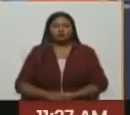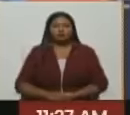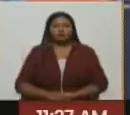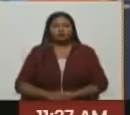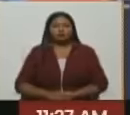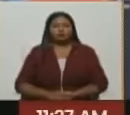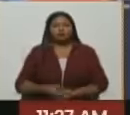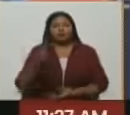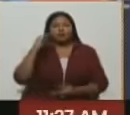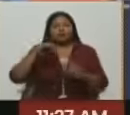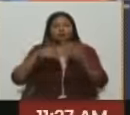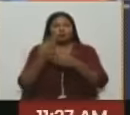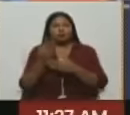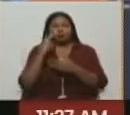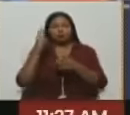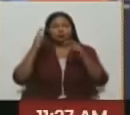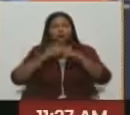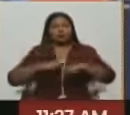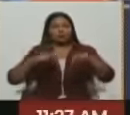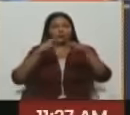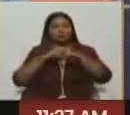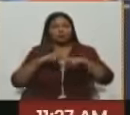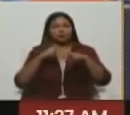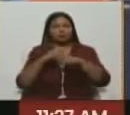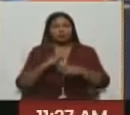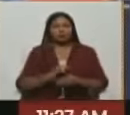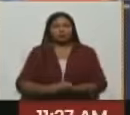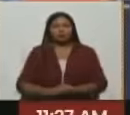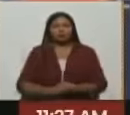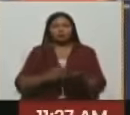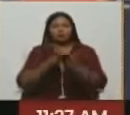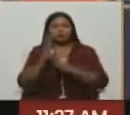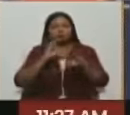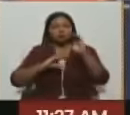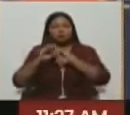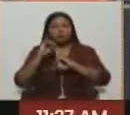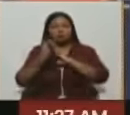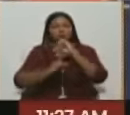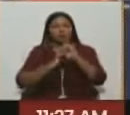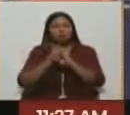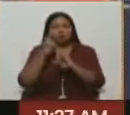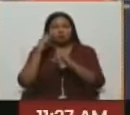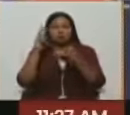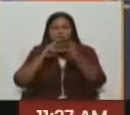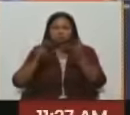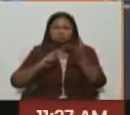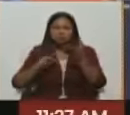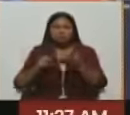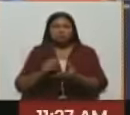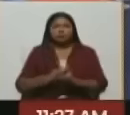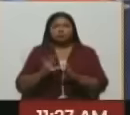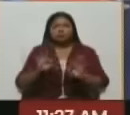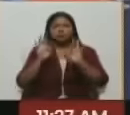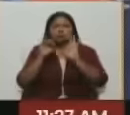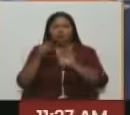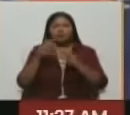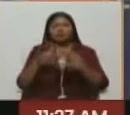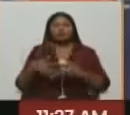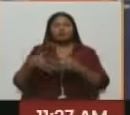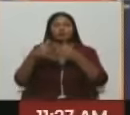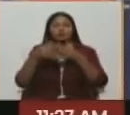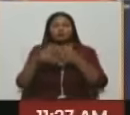Ayer hasta la madrugada estuve revisando los medios de comunicación internacional y especialmente en Estados